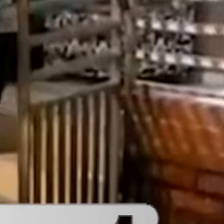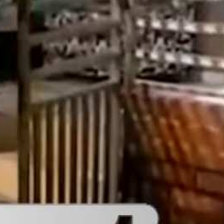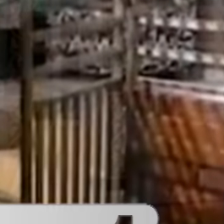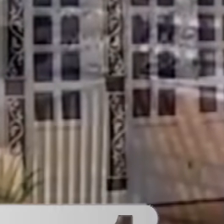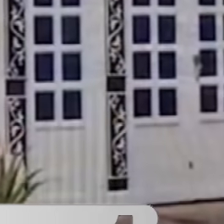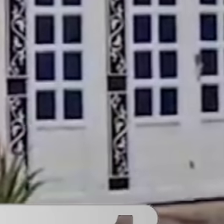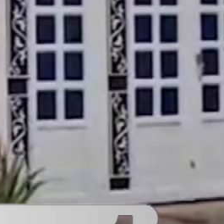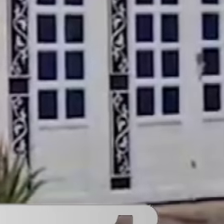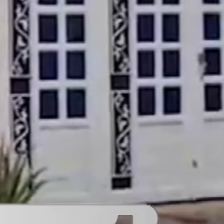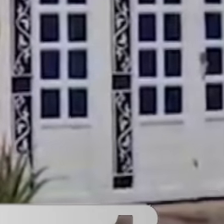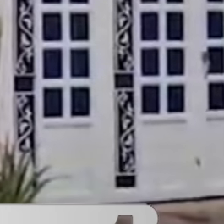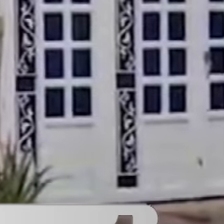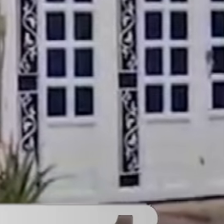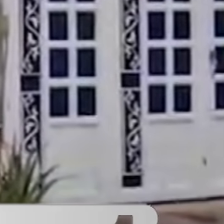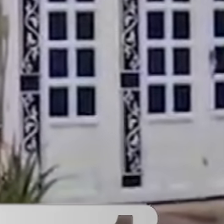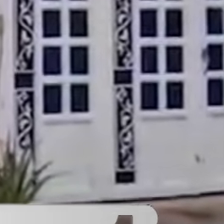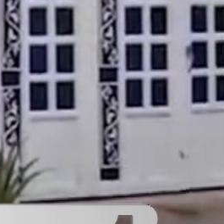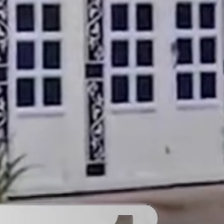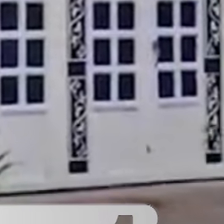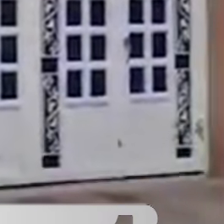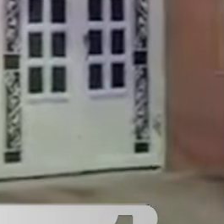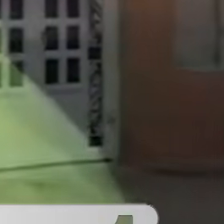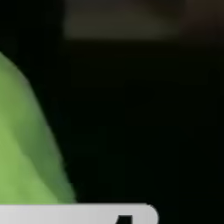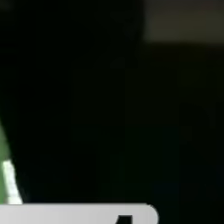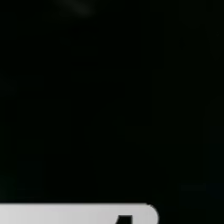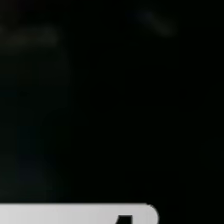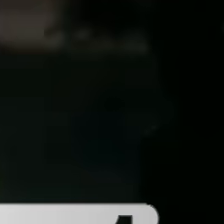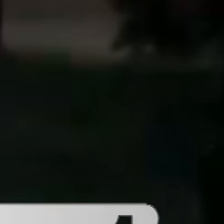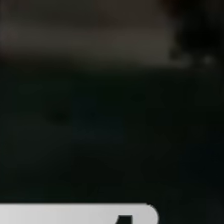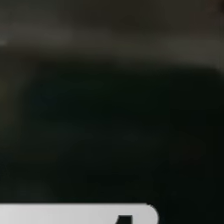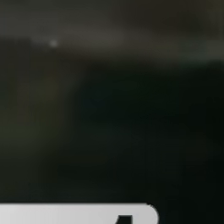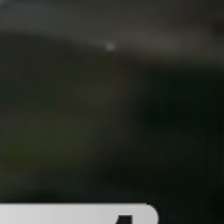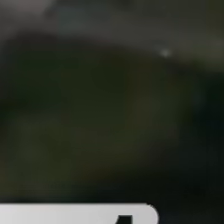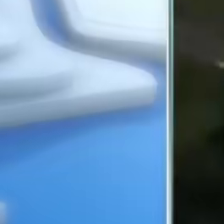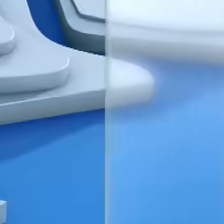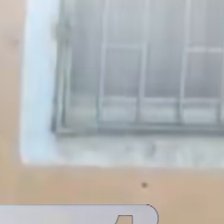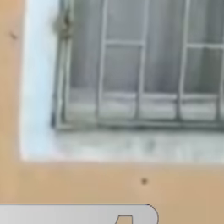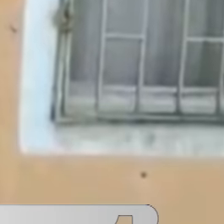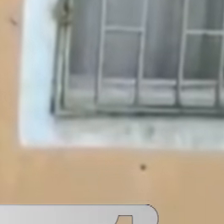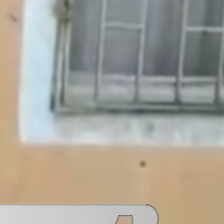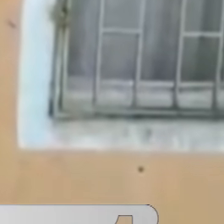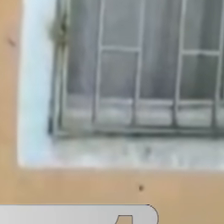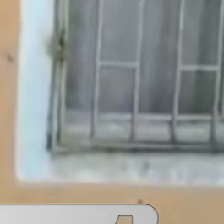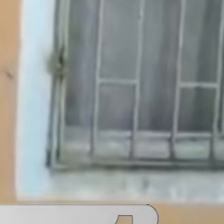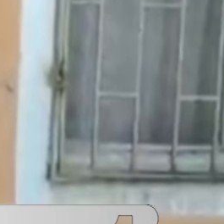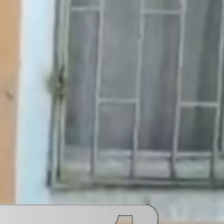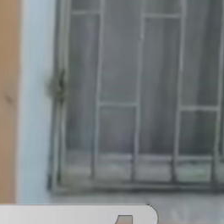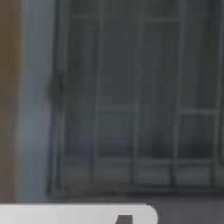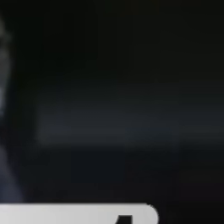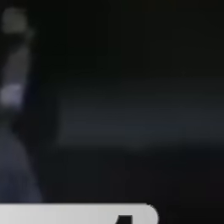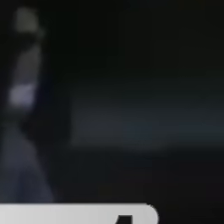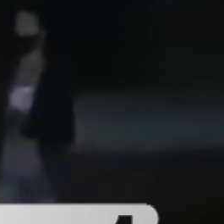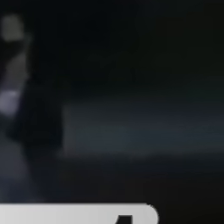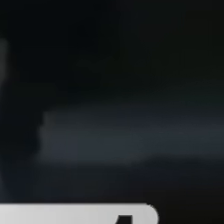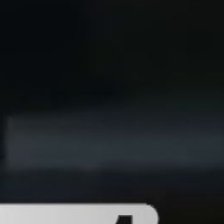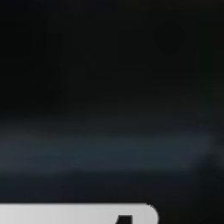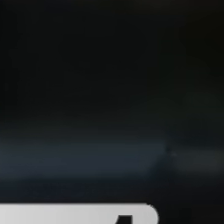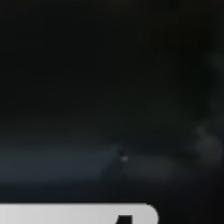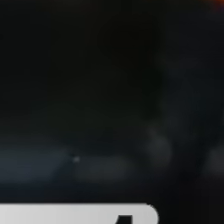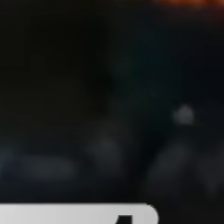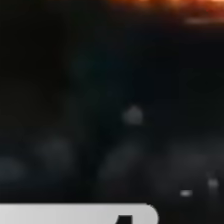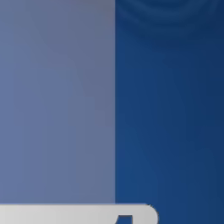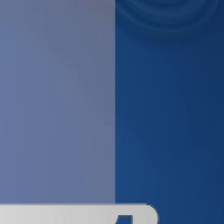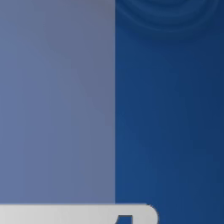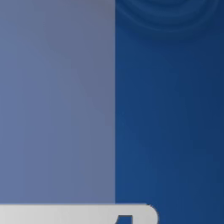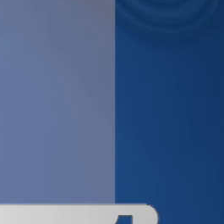7 integrantes de la primera línea de Palmira por ataque a policías. 4 detenidos por daños e incendio de